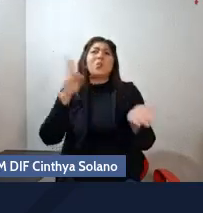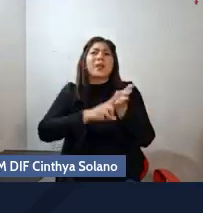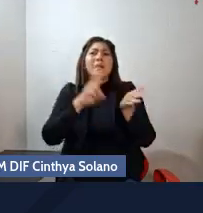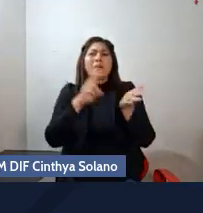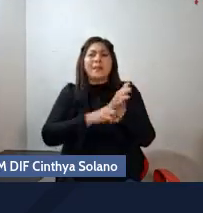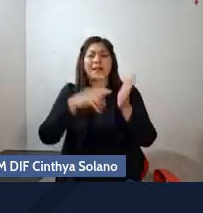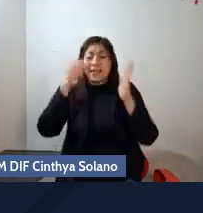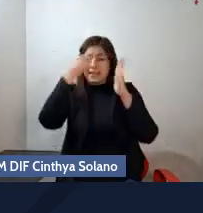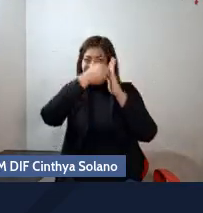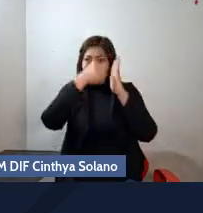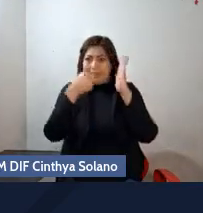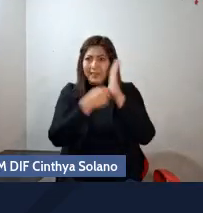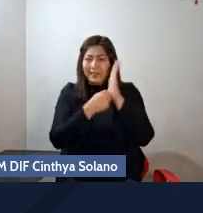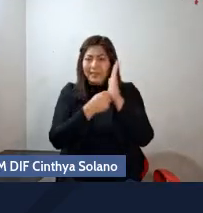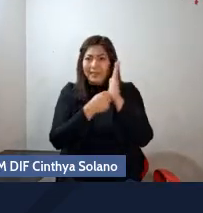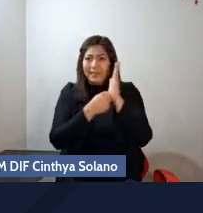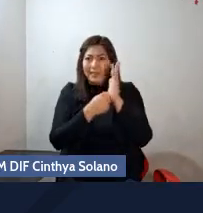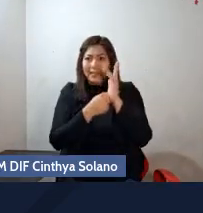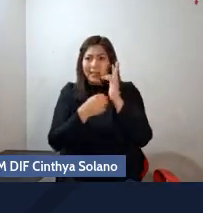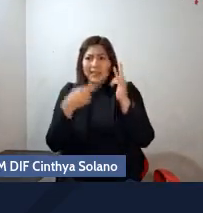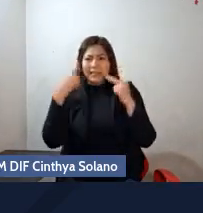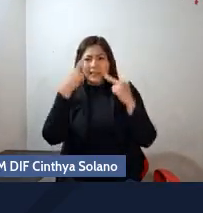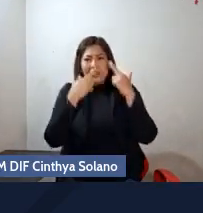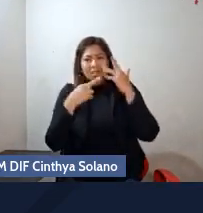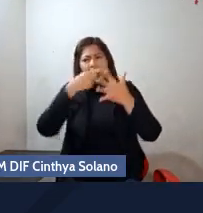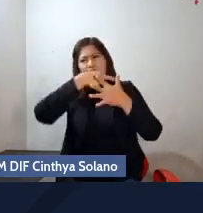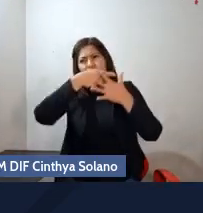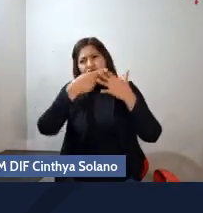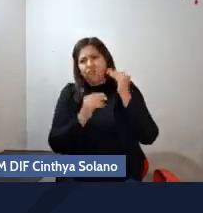situaciones que ya son un poquito ya más de procedimiento.